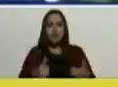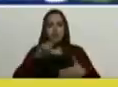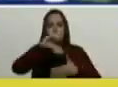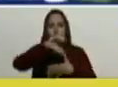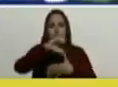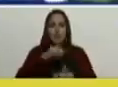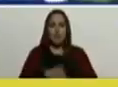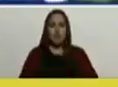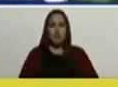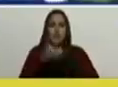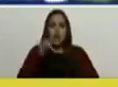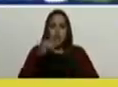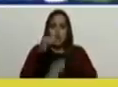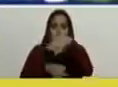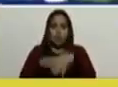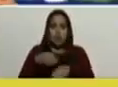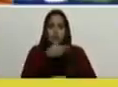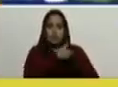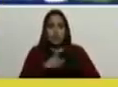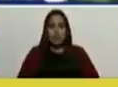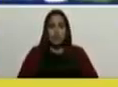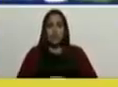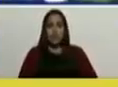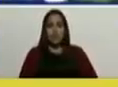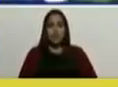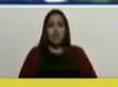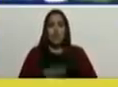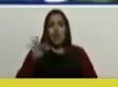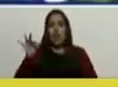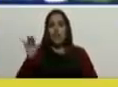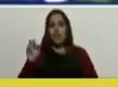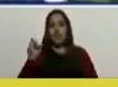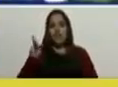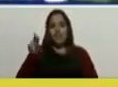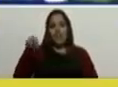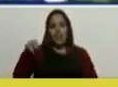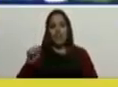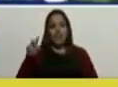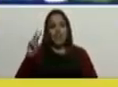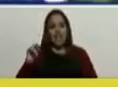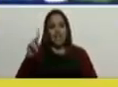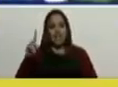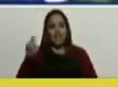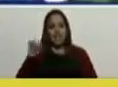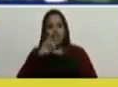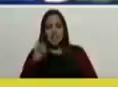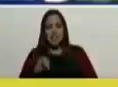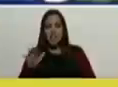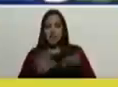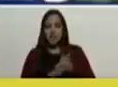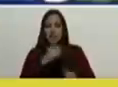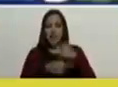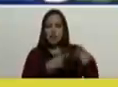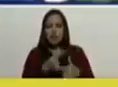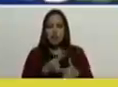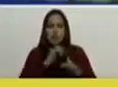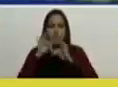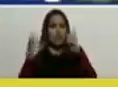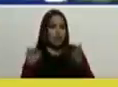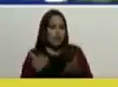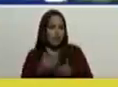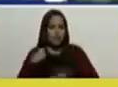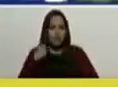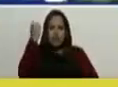cuando estaba hablando el presidente Alberto Fernández sobre la pandemia, pensaba yo qué otra realidad hubiéramos